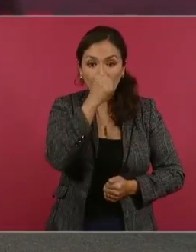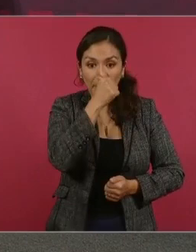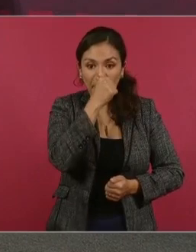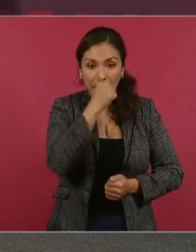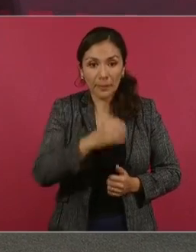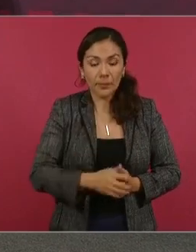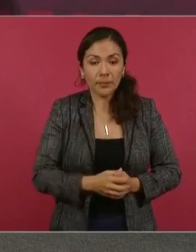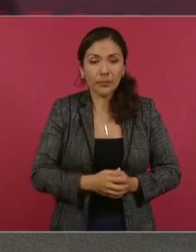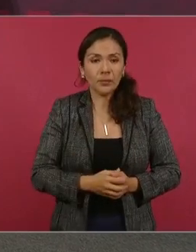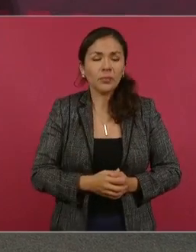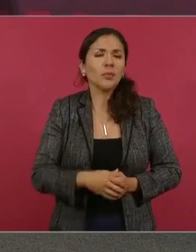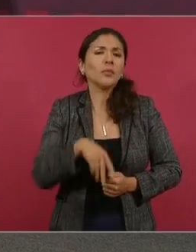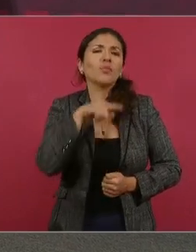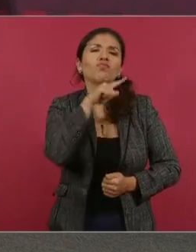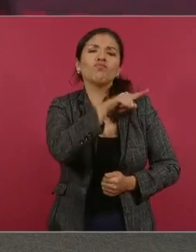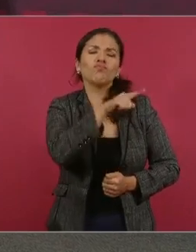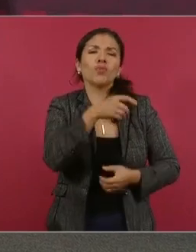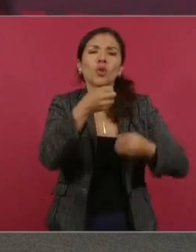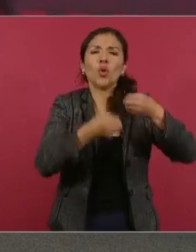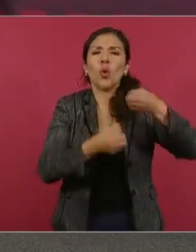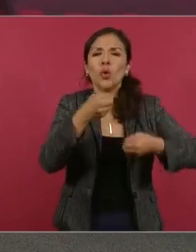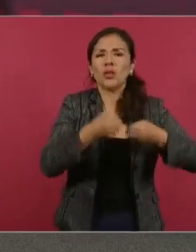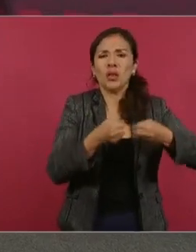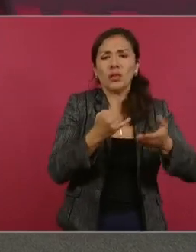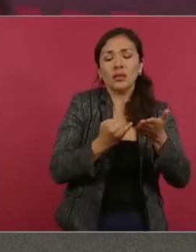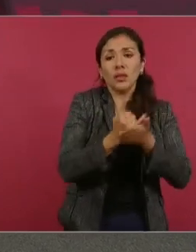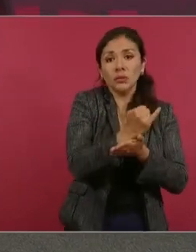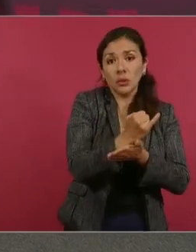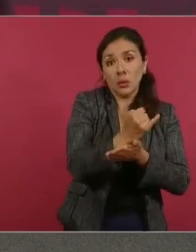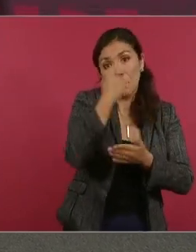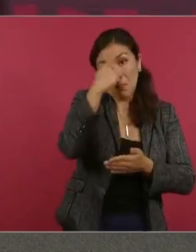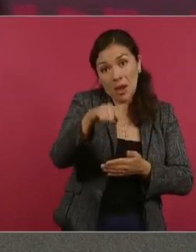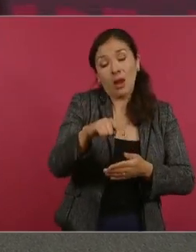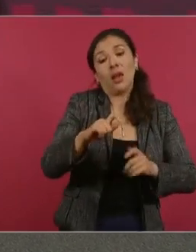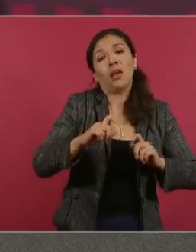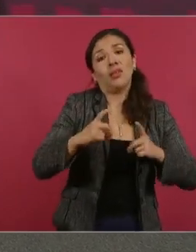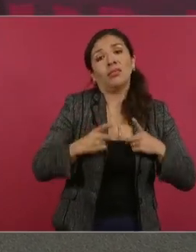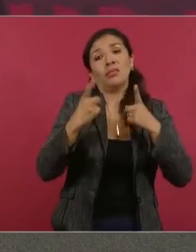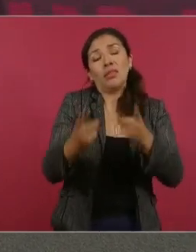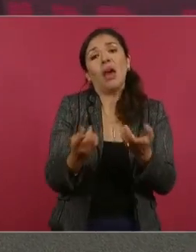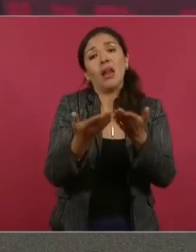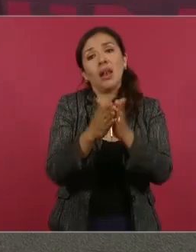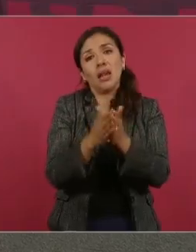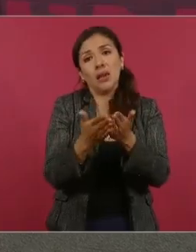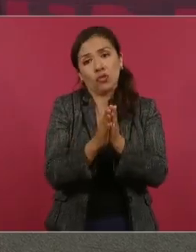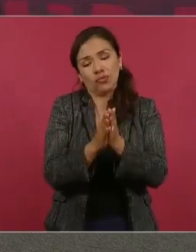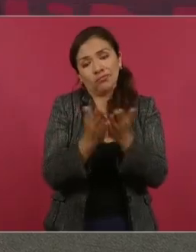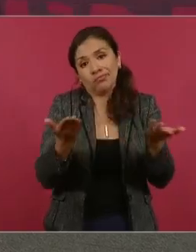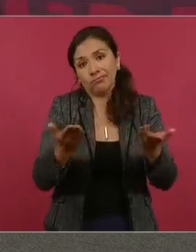hubo una decisión de la Corte para que se entreguen los libros.